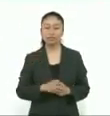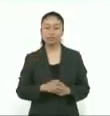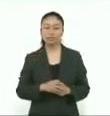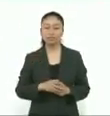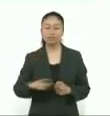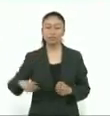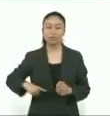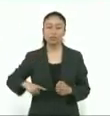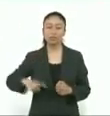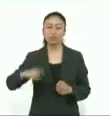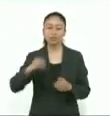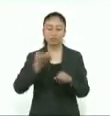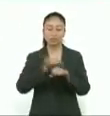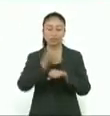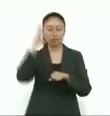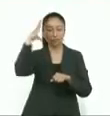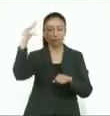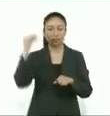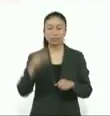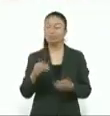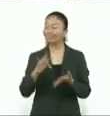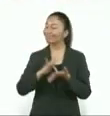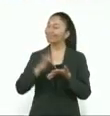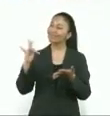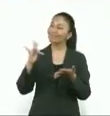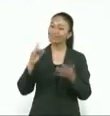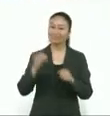de Colima. Gracias, Indira.